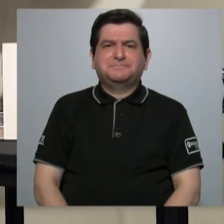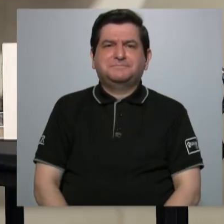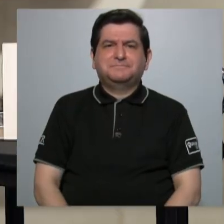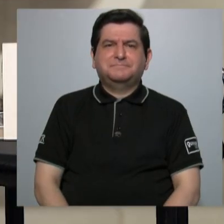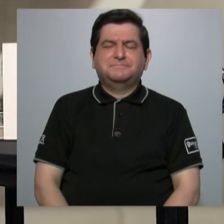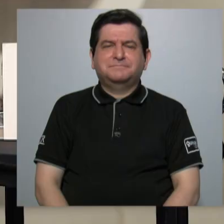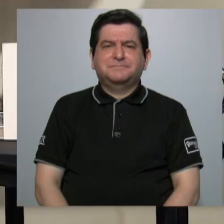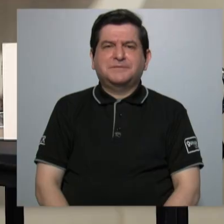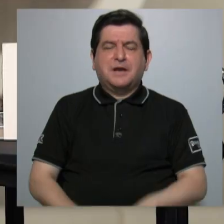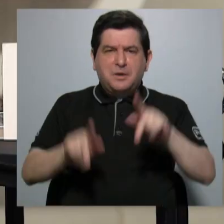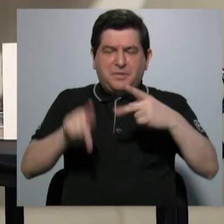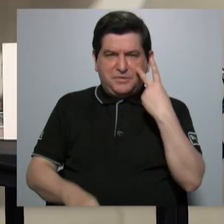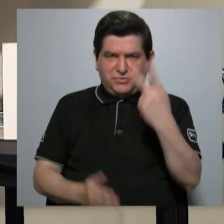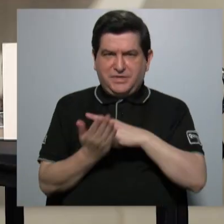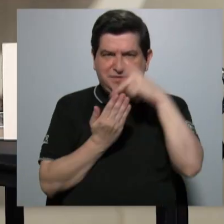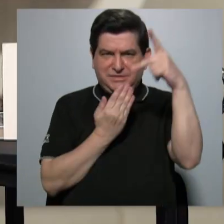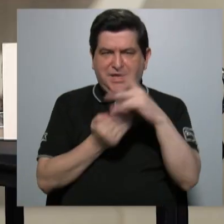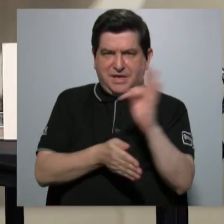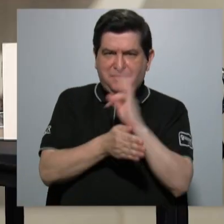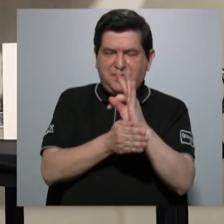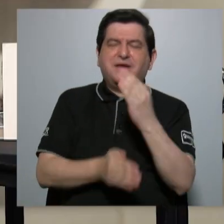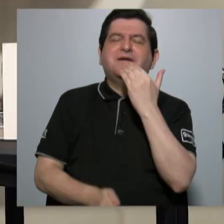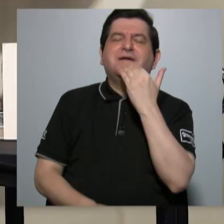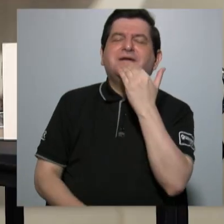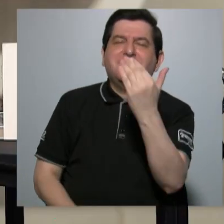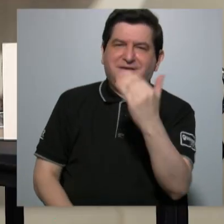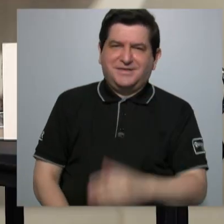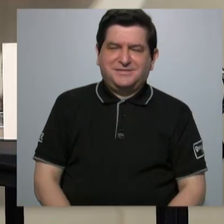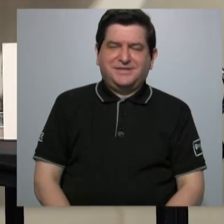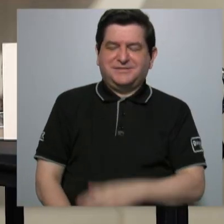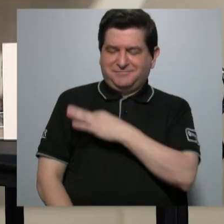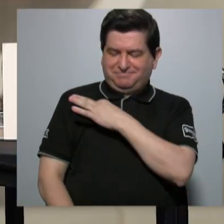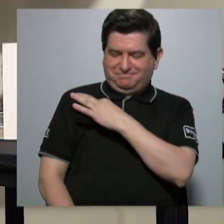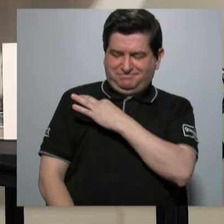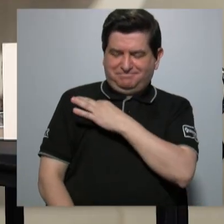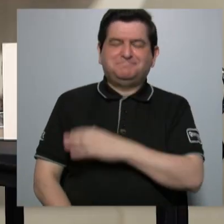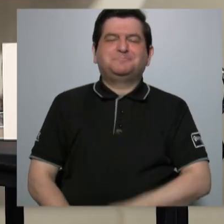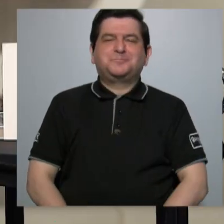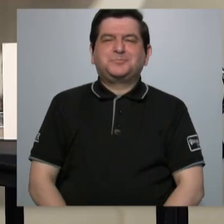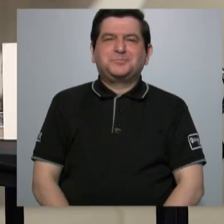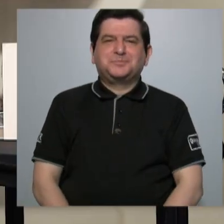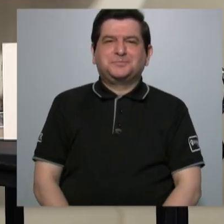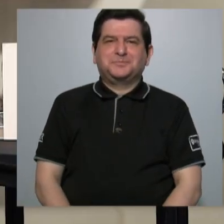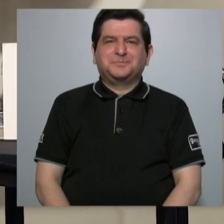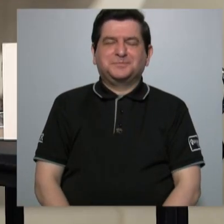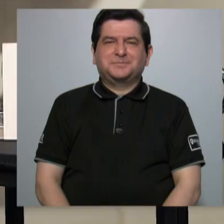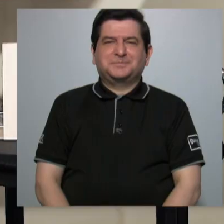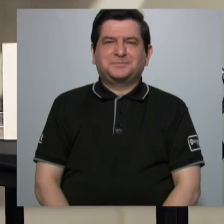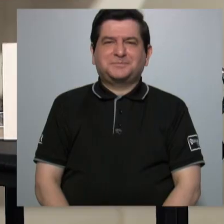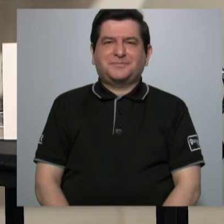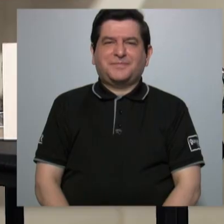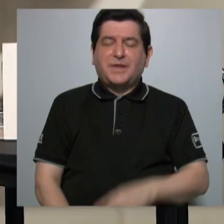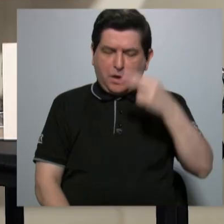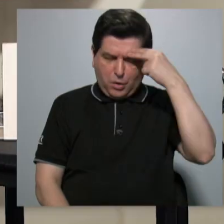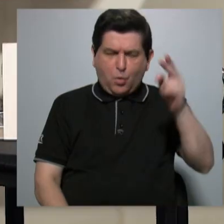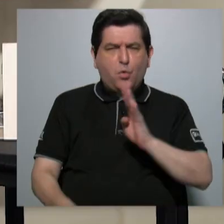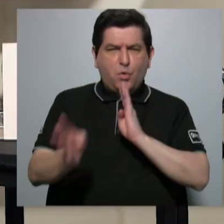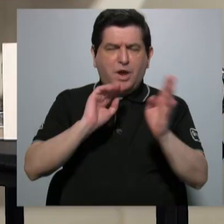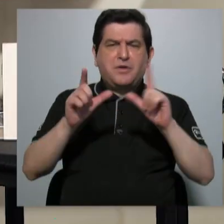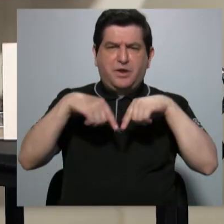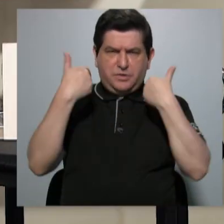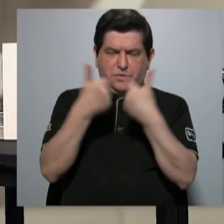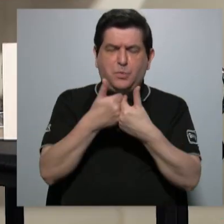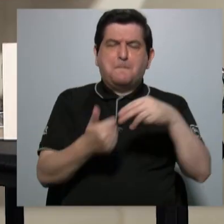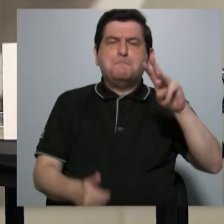Para la televidente y el televidente, primero que nada, muchas gracias por la invitación. Y es, bueno, un honor hablar del